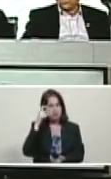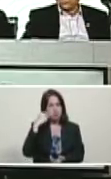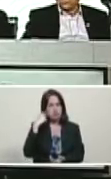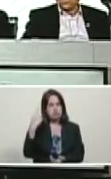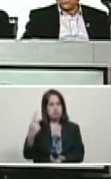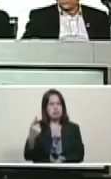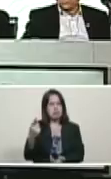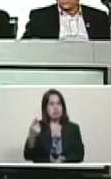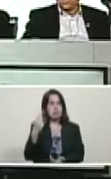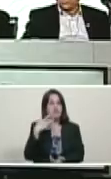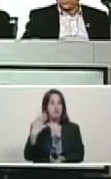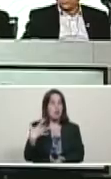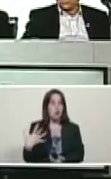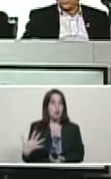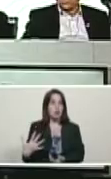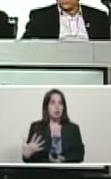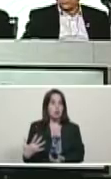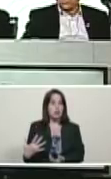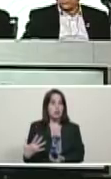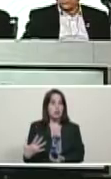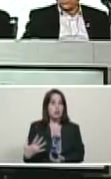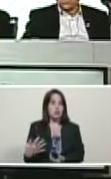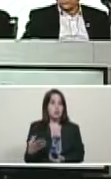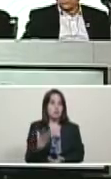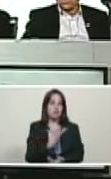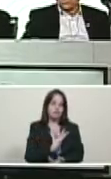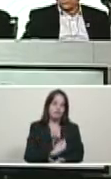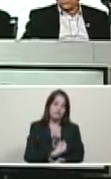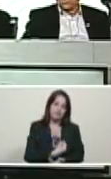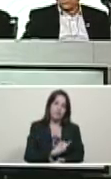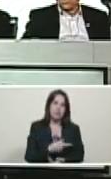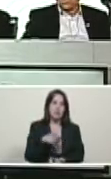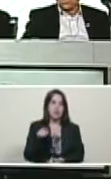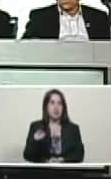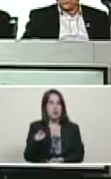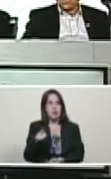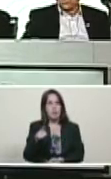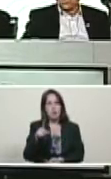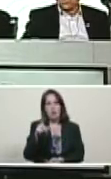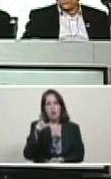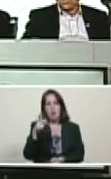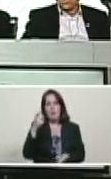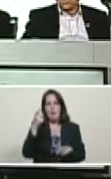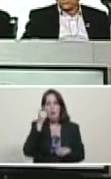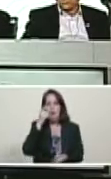famosa lamentablemente por pablo escobar gaviria